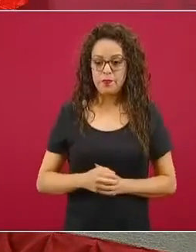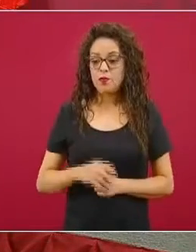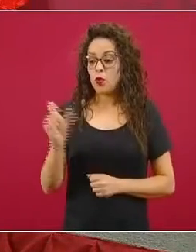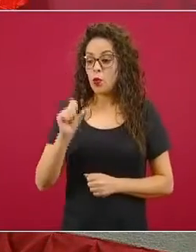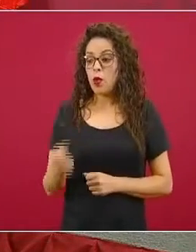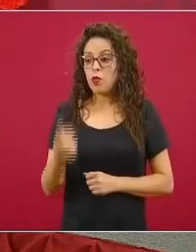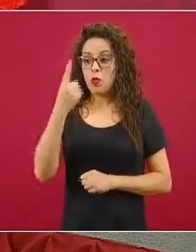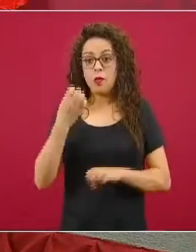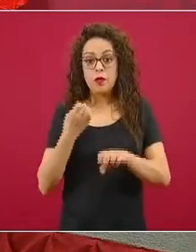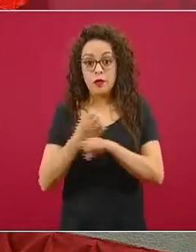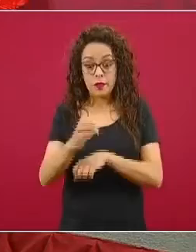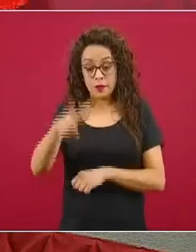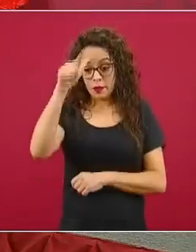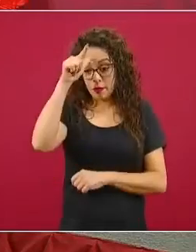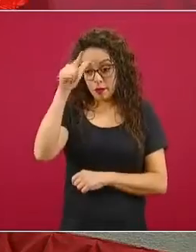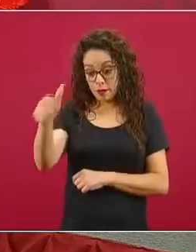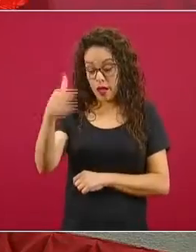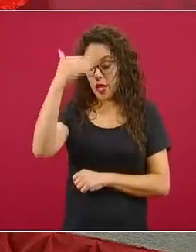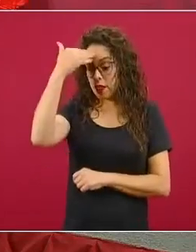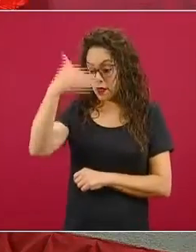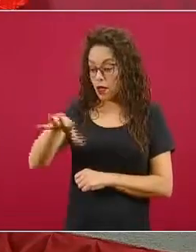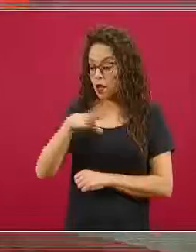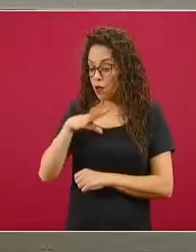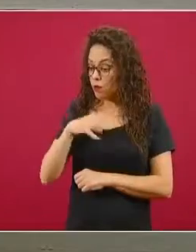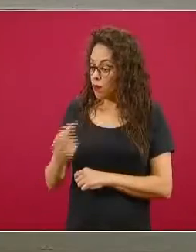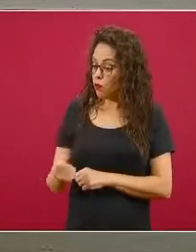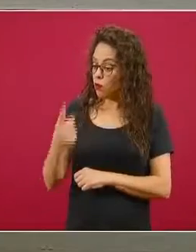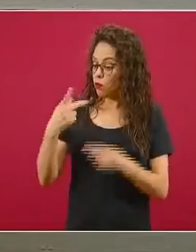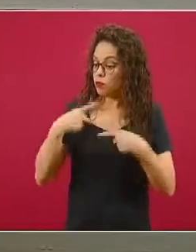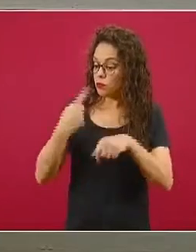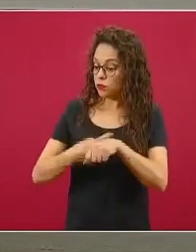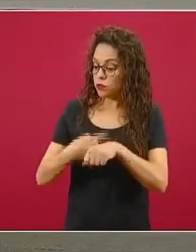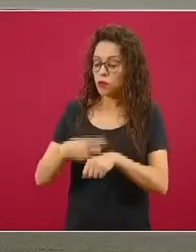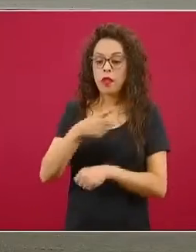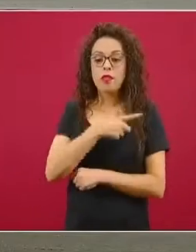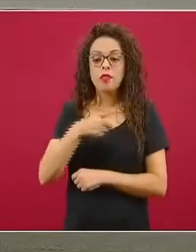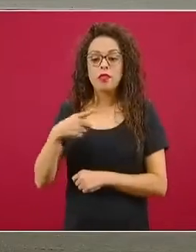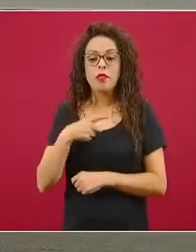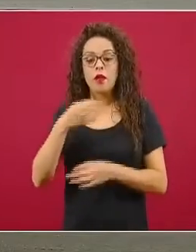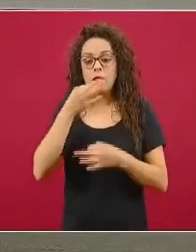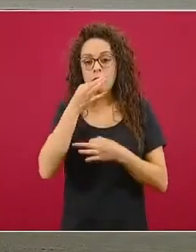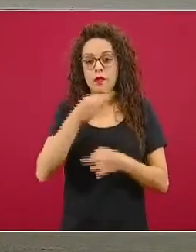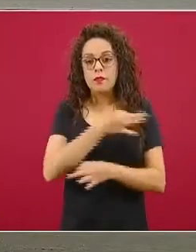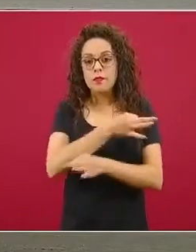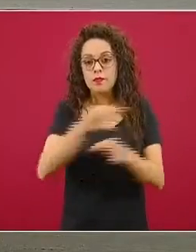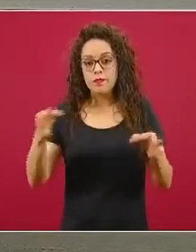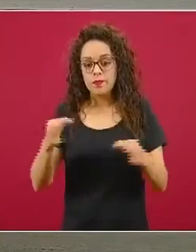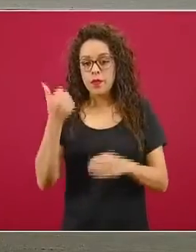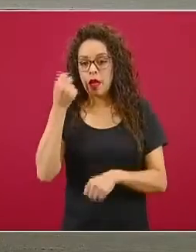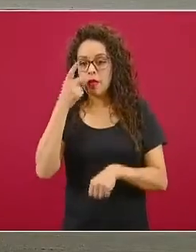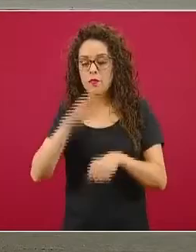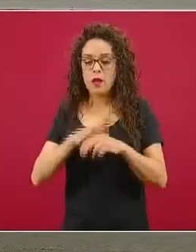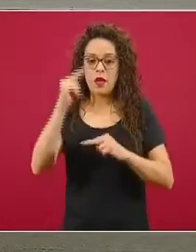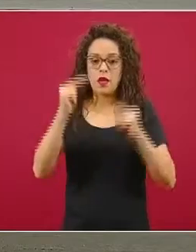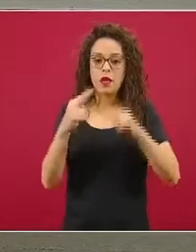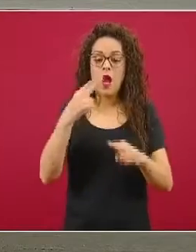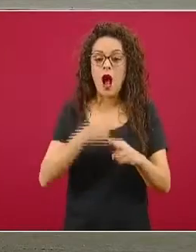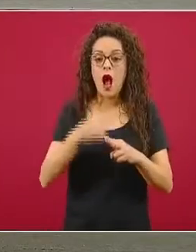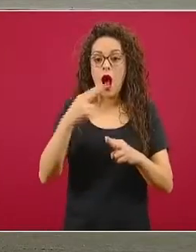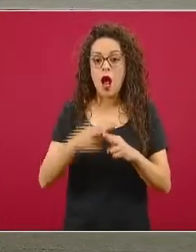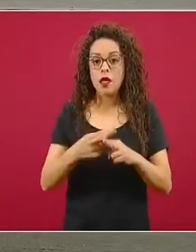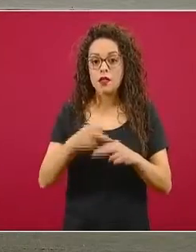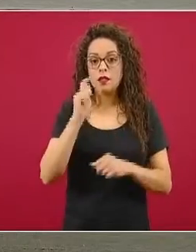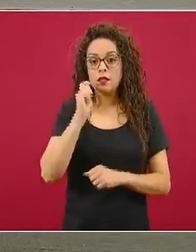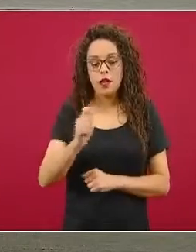de la ocurrencia de un brote, debe de hacerlo del conocimiento de los siguientes niveles administrativos hasta llegar